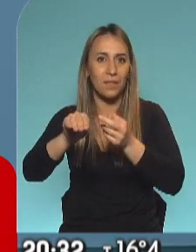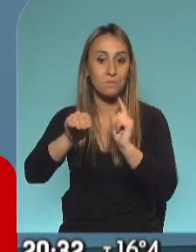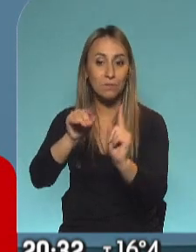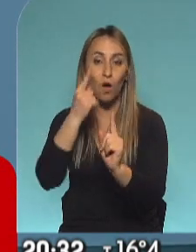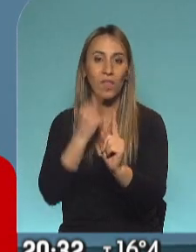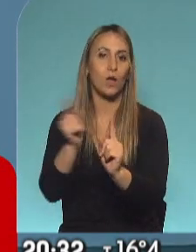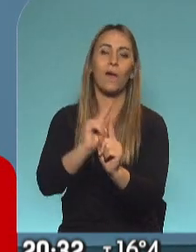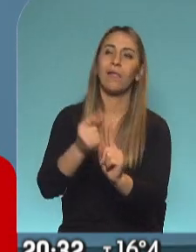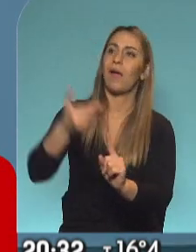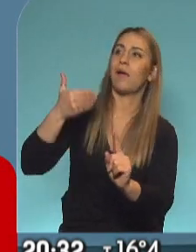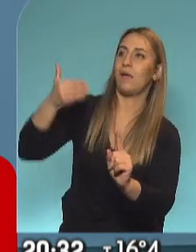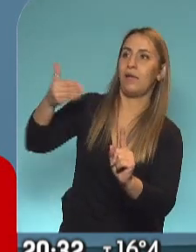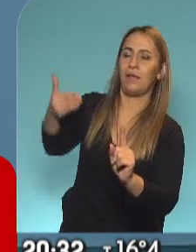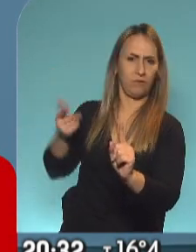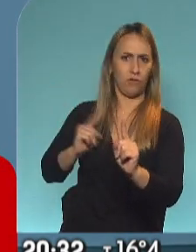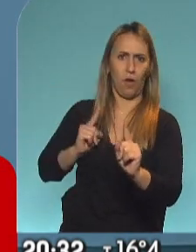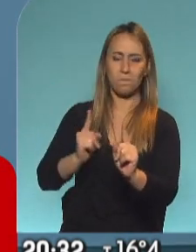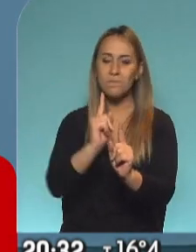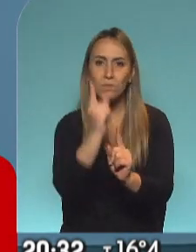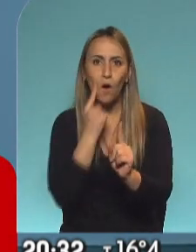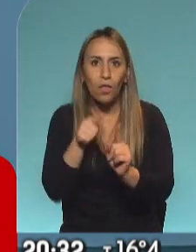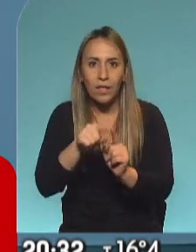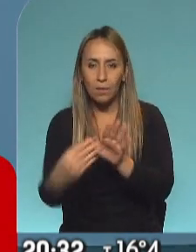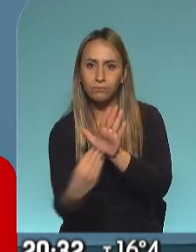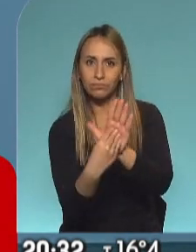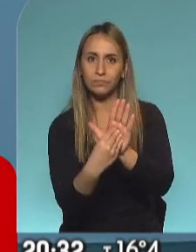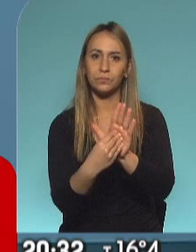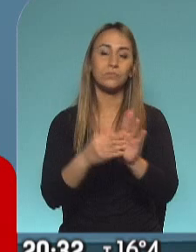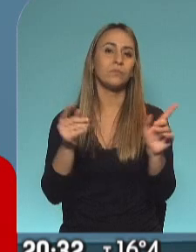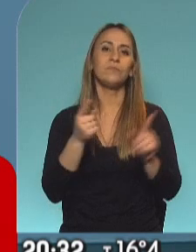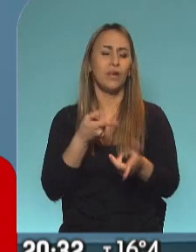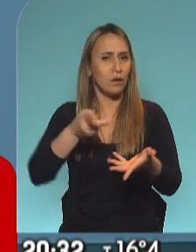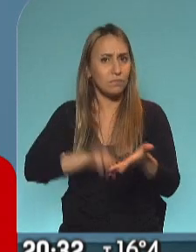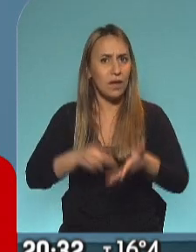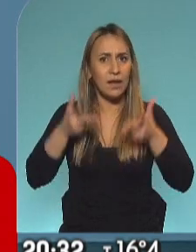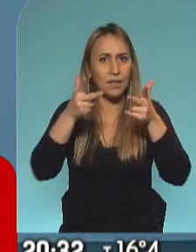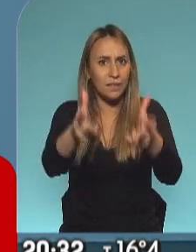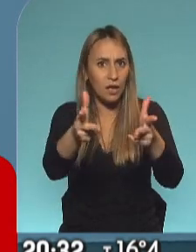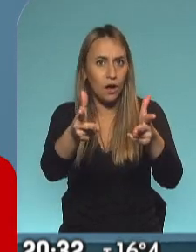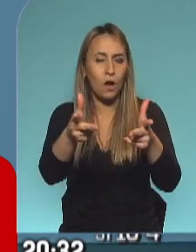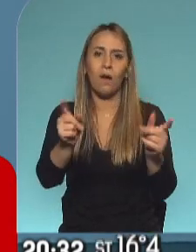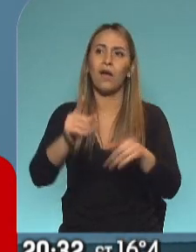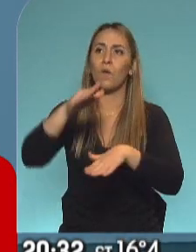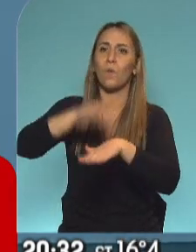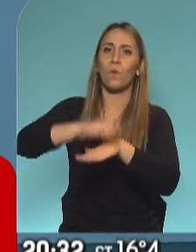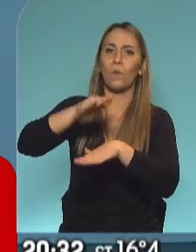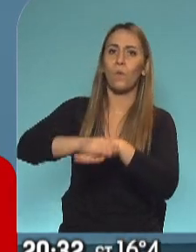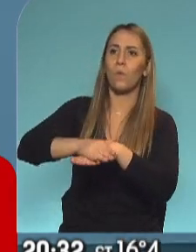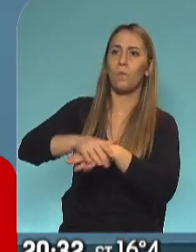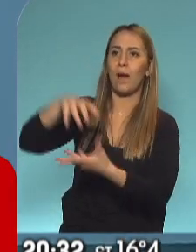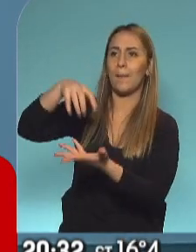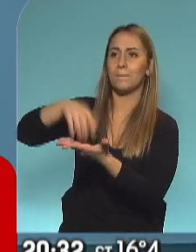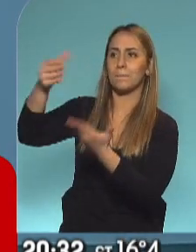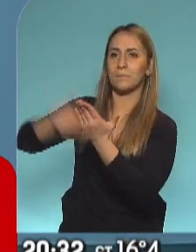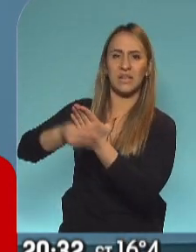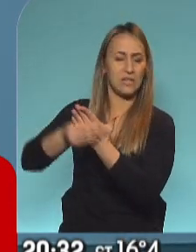de un mes y medio, dos meses. Que vuelvo a repetir, no es responsabilidad del Ministerio, son